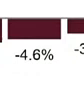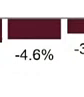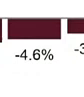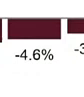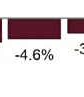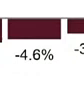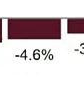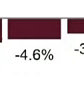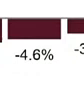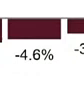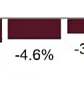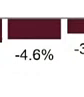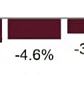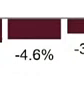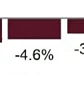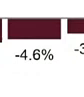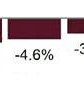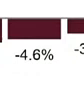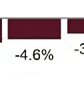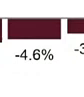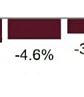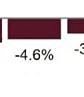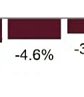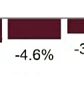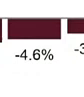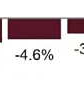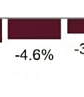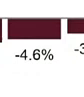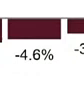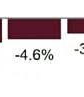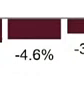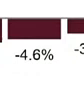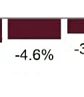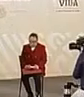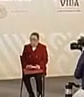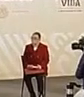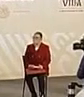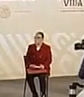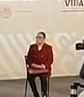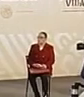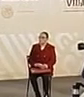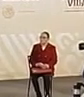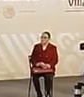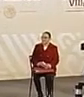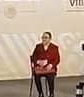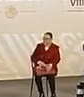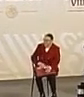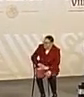¡Ánimo!